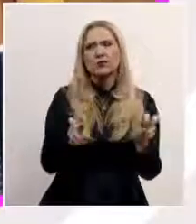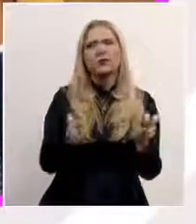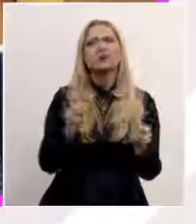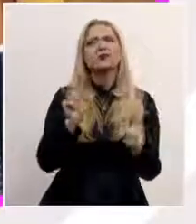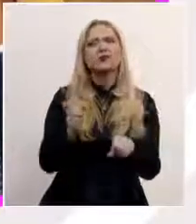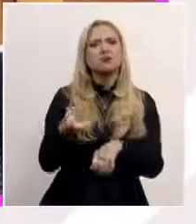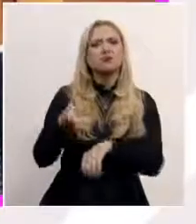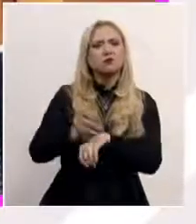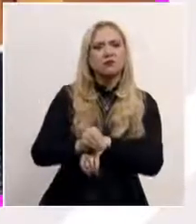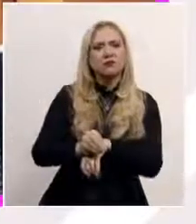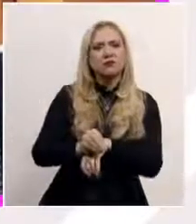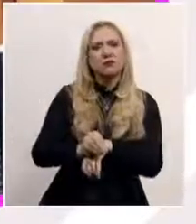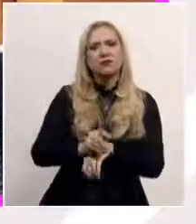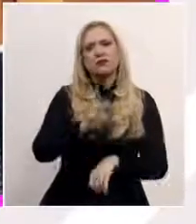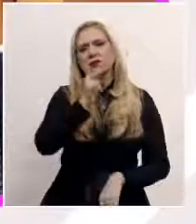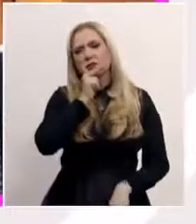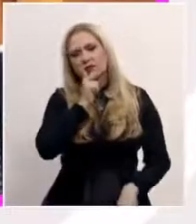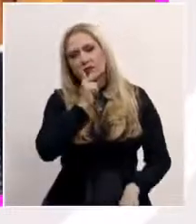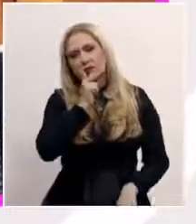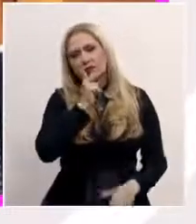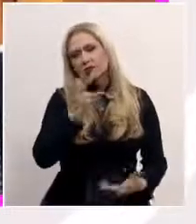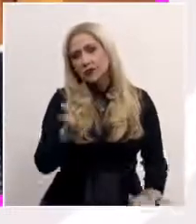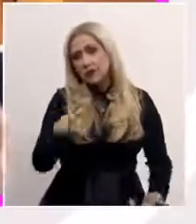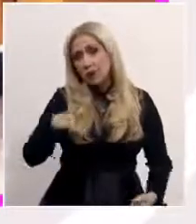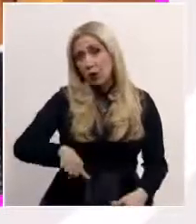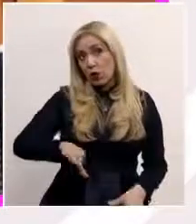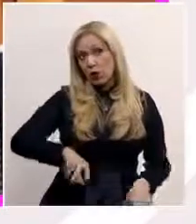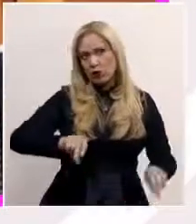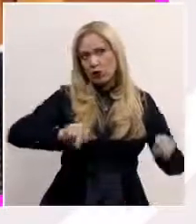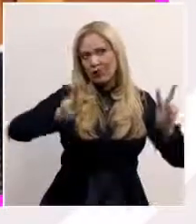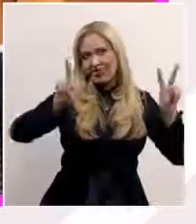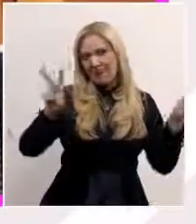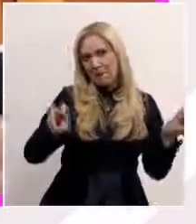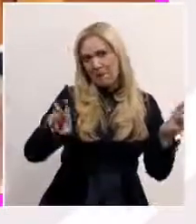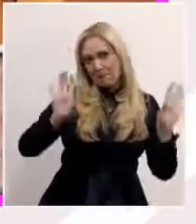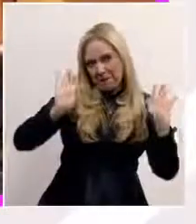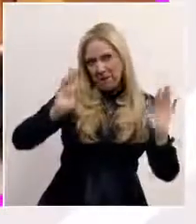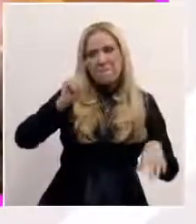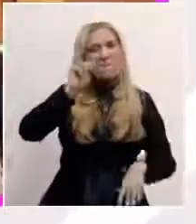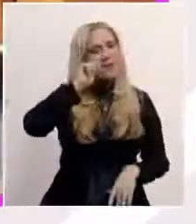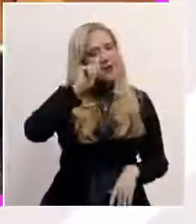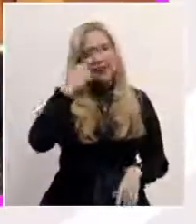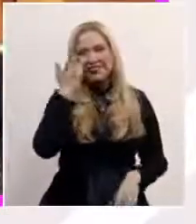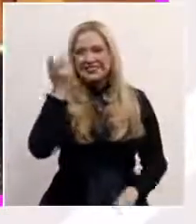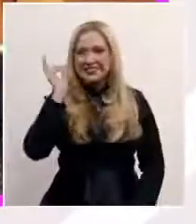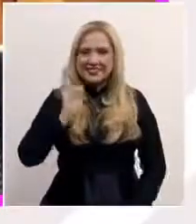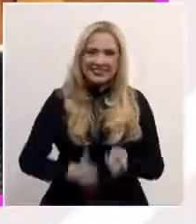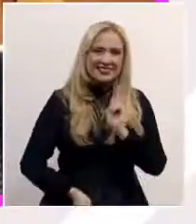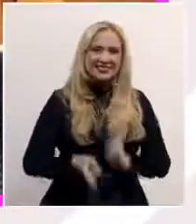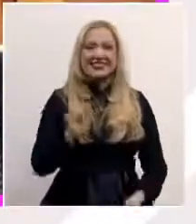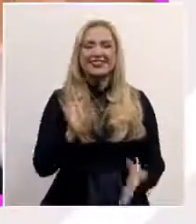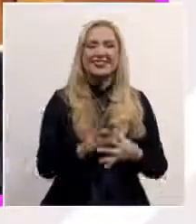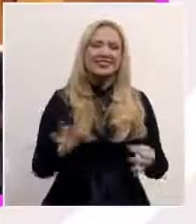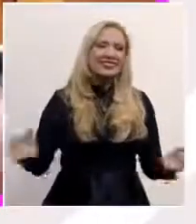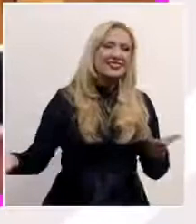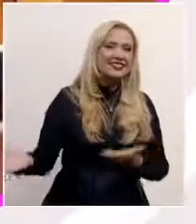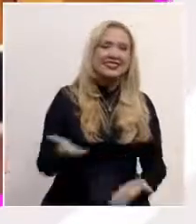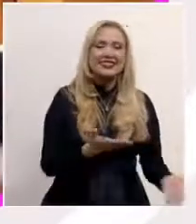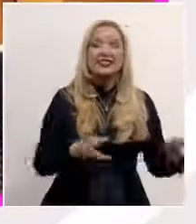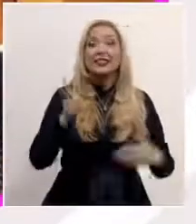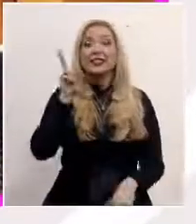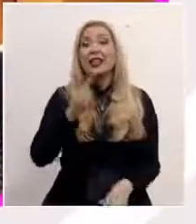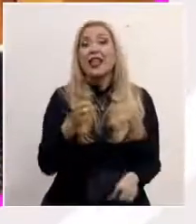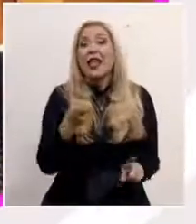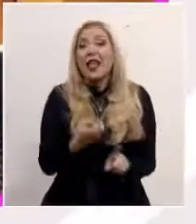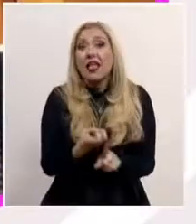de paternidad, que yo sé que no es el tema para el que les invité, pero lo quiero poner sobre la mesa, porque justo